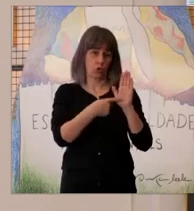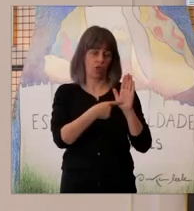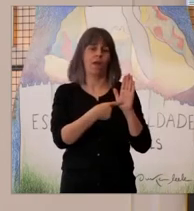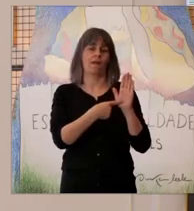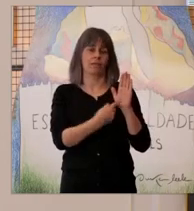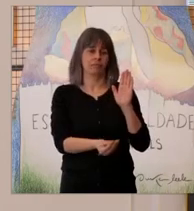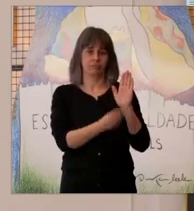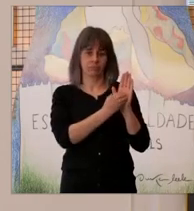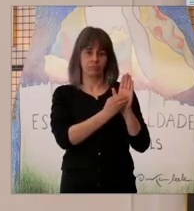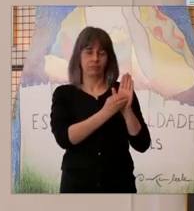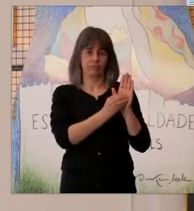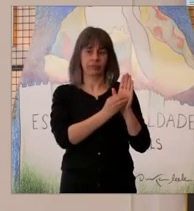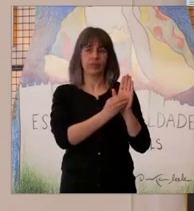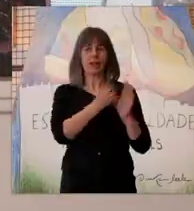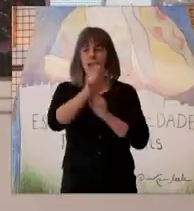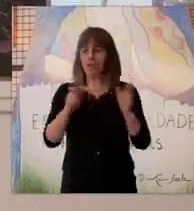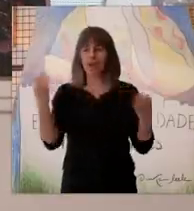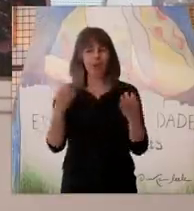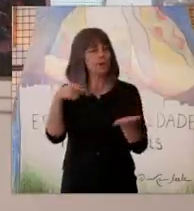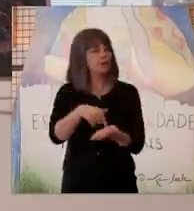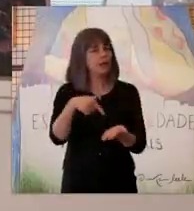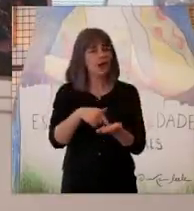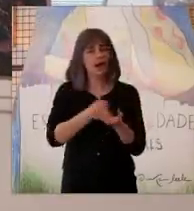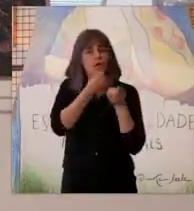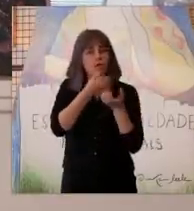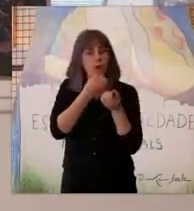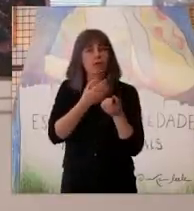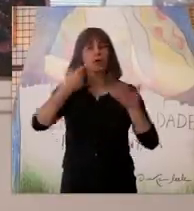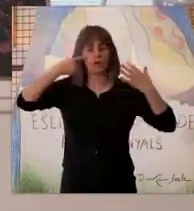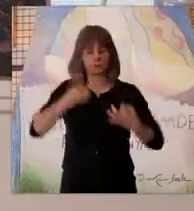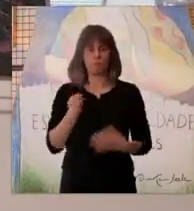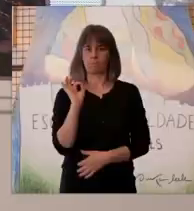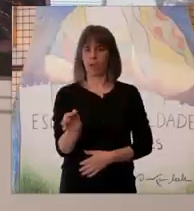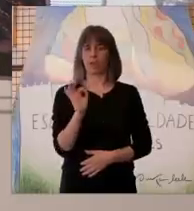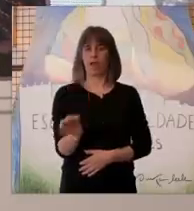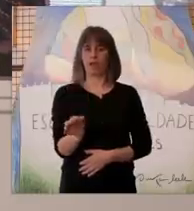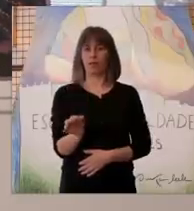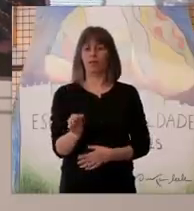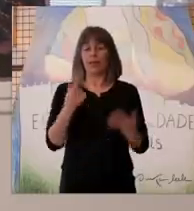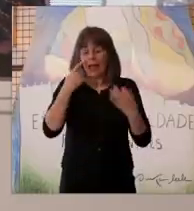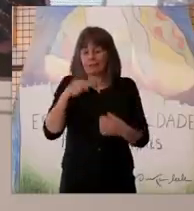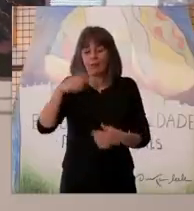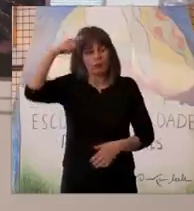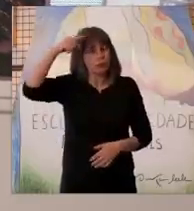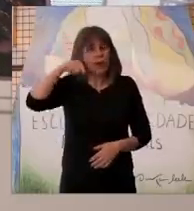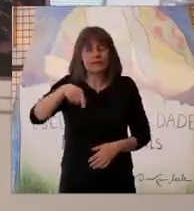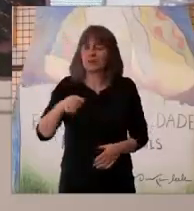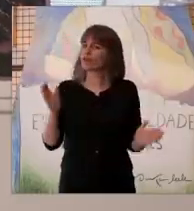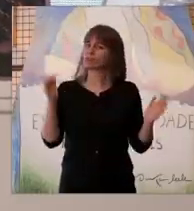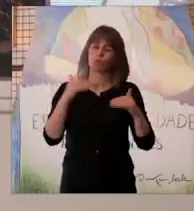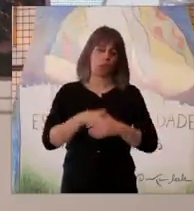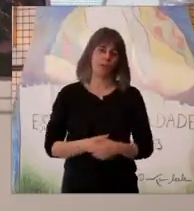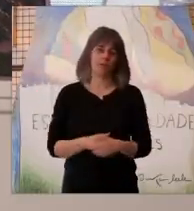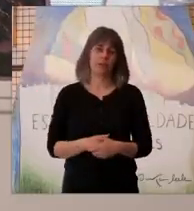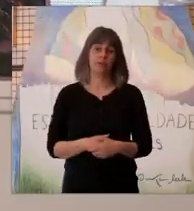la gente tiene que reivindicar información veraz y no existe esa cultura o sea realmente la mayoría y lo vemos